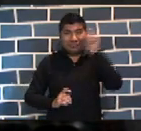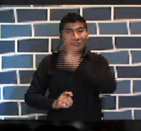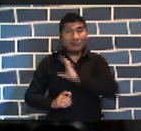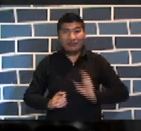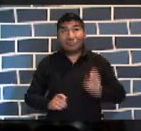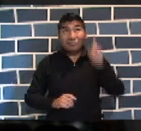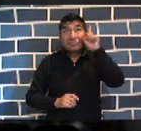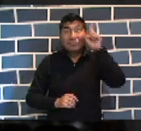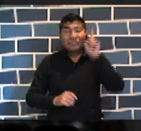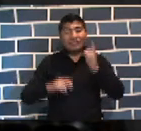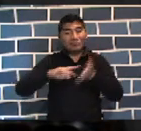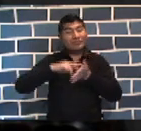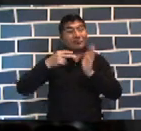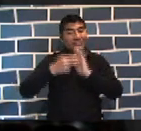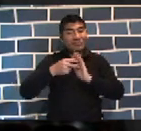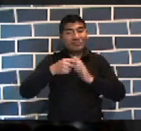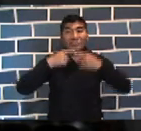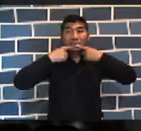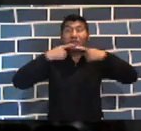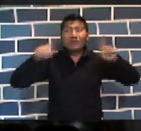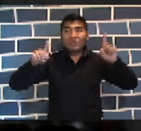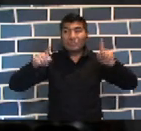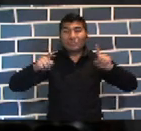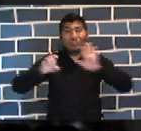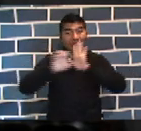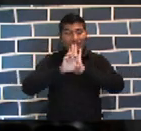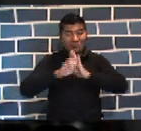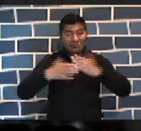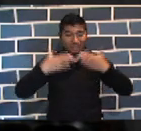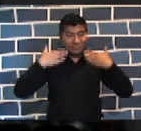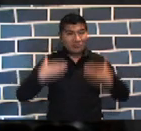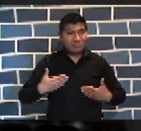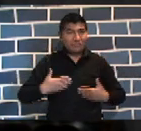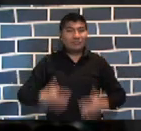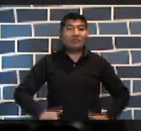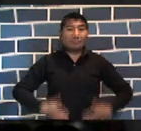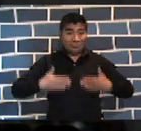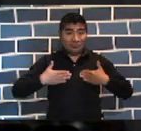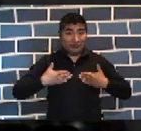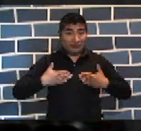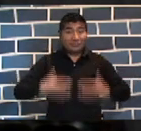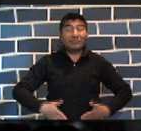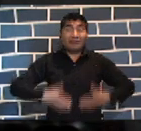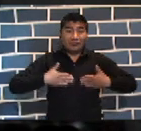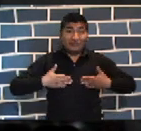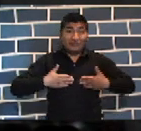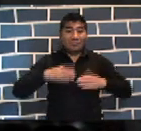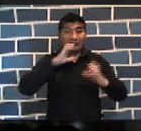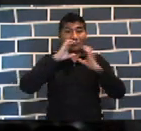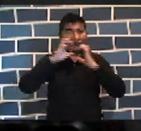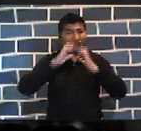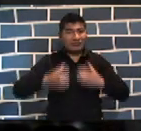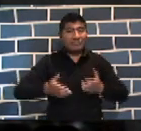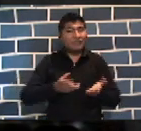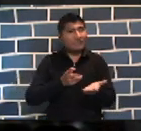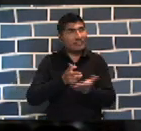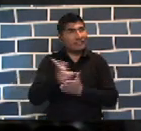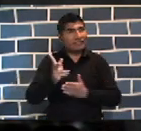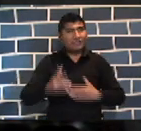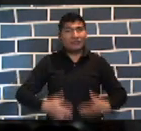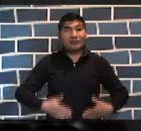Cristo es testificar con la vida, y con esa vida se comunica la vida verdadera.